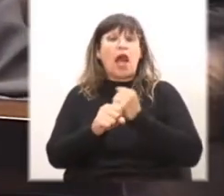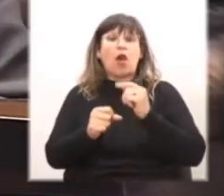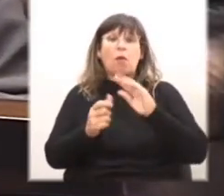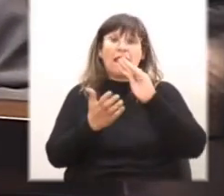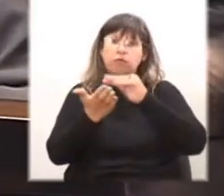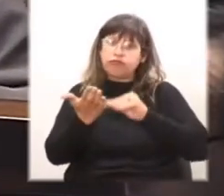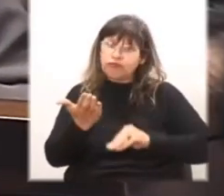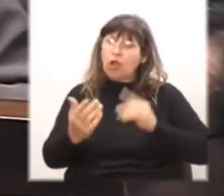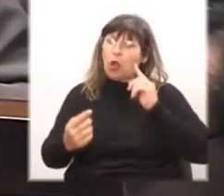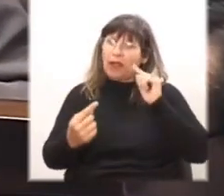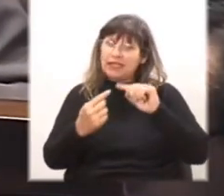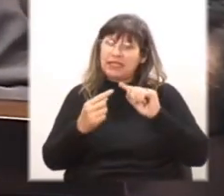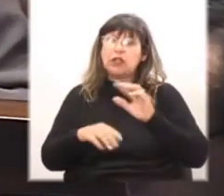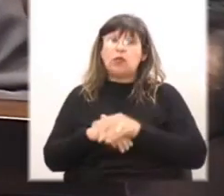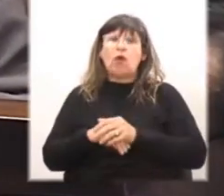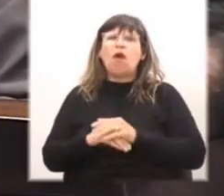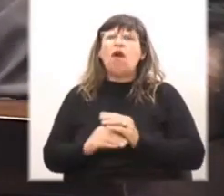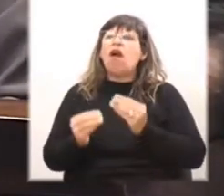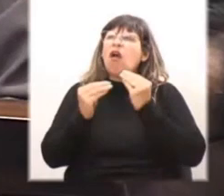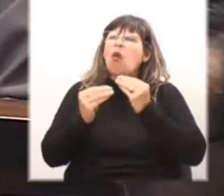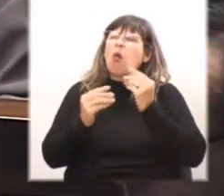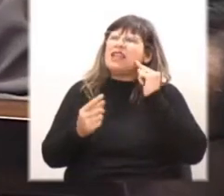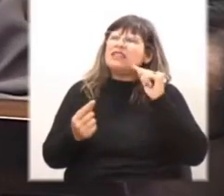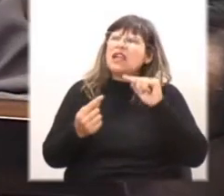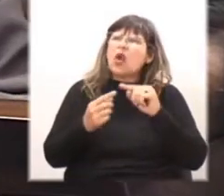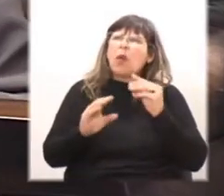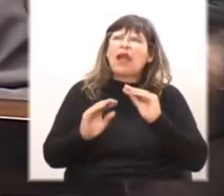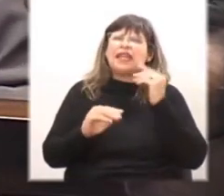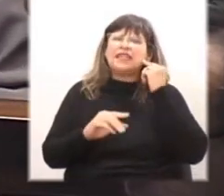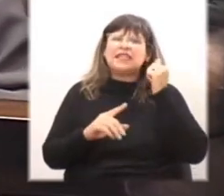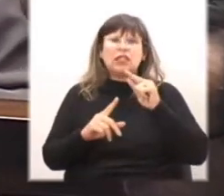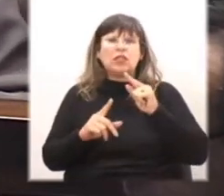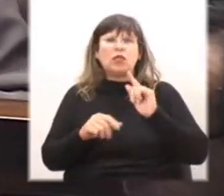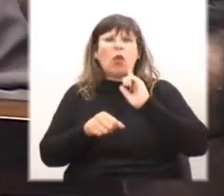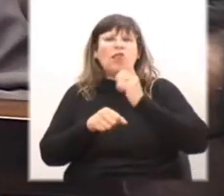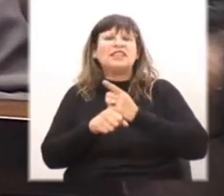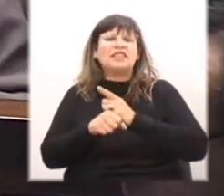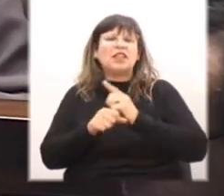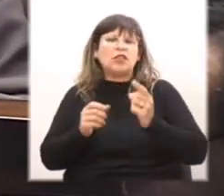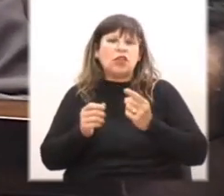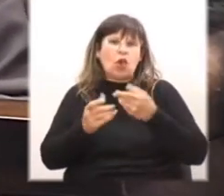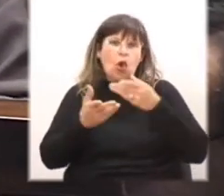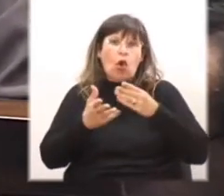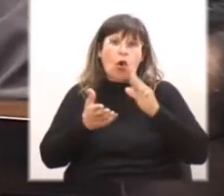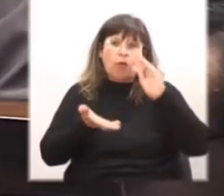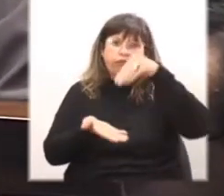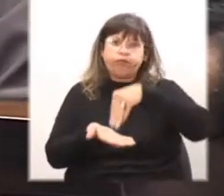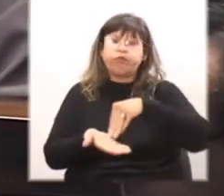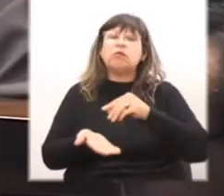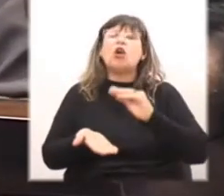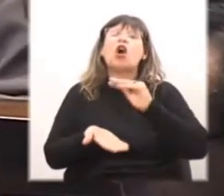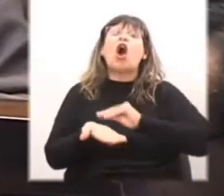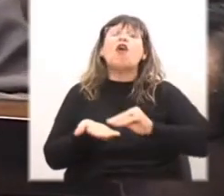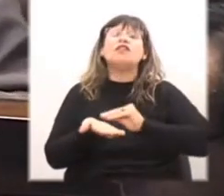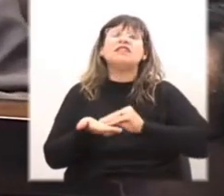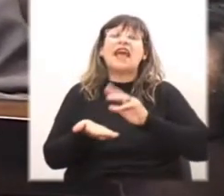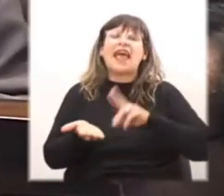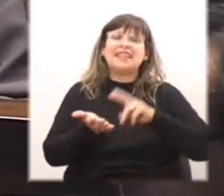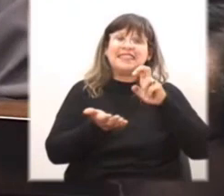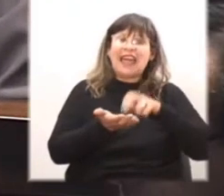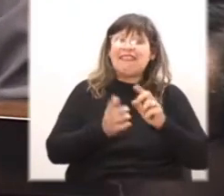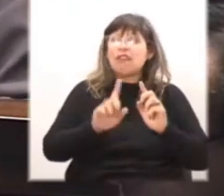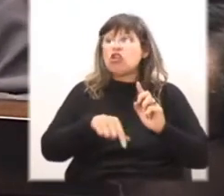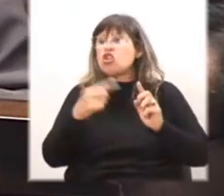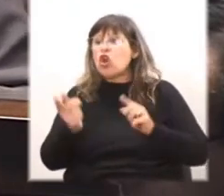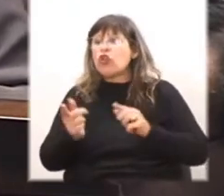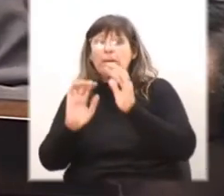preguntas. ¿Bajo qué criterios y objetivos se resolvió abrir una oficina en el centro de la ciudad de Salto y otra oficina en la ciudad de